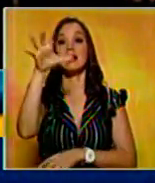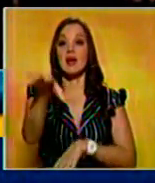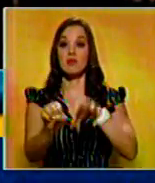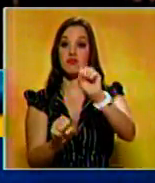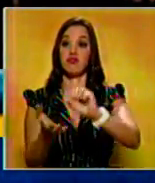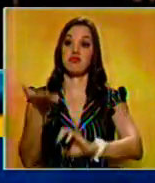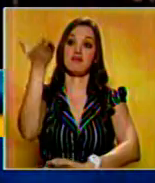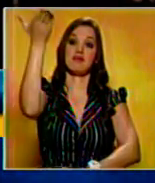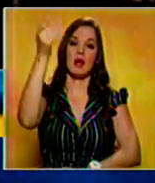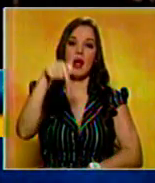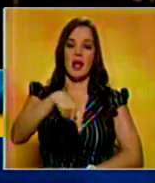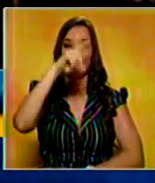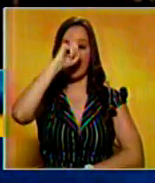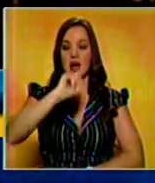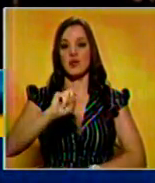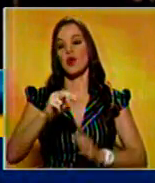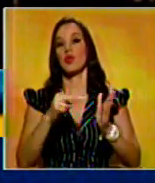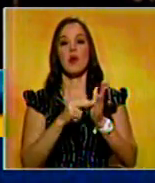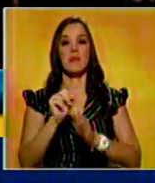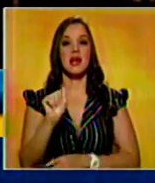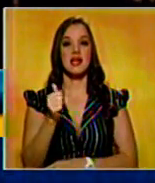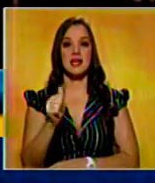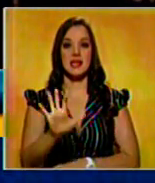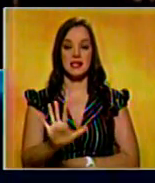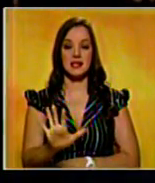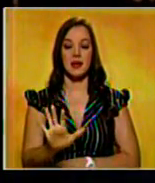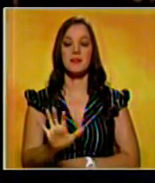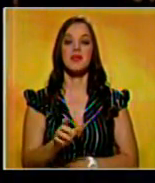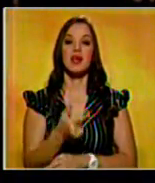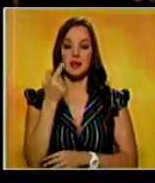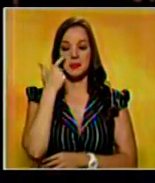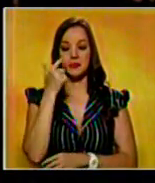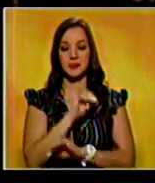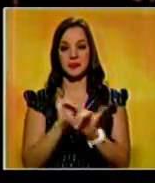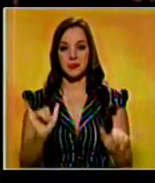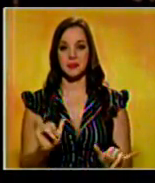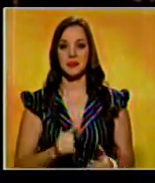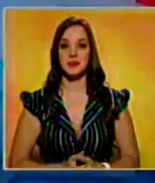equipos para este año 2015. Rafael Aníbal Camacho, Noticiero Venevisión.